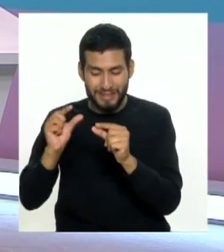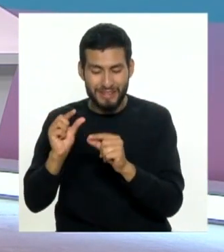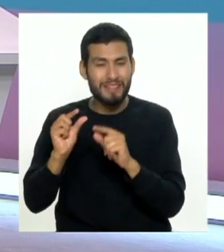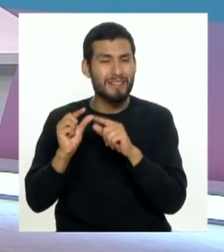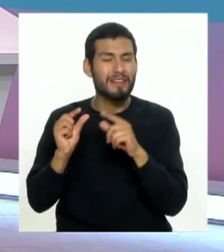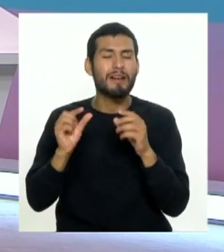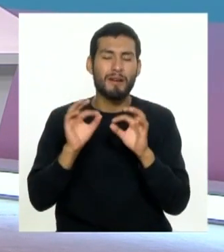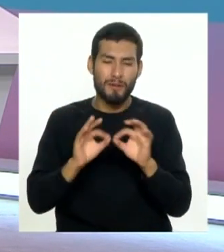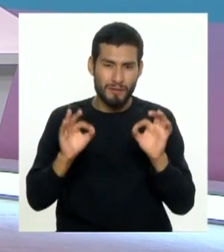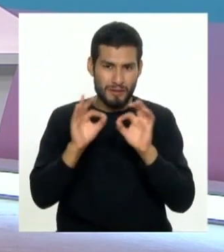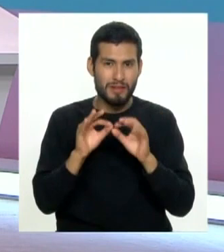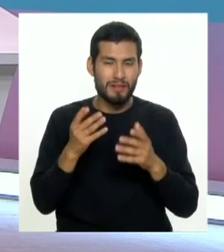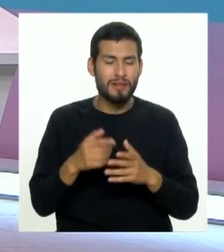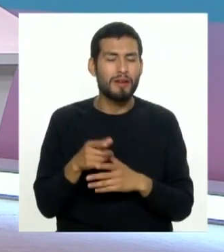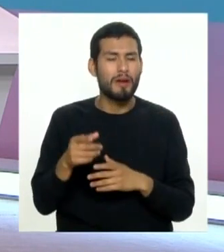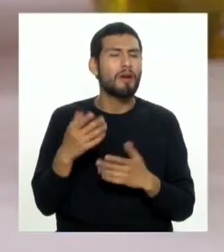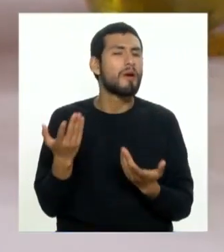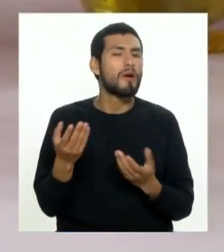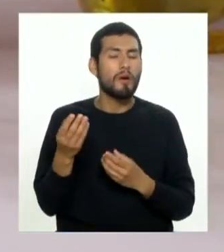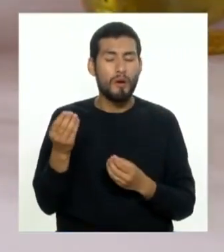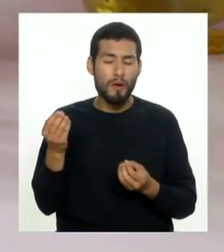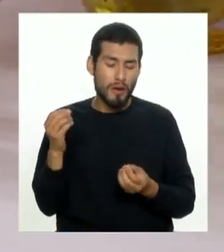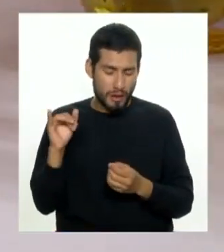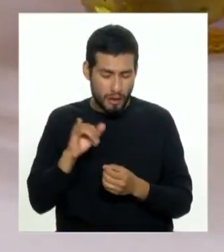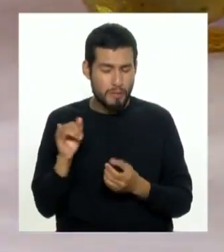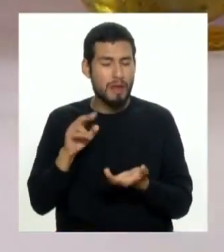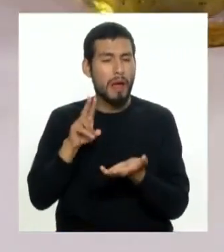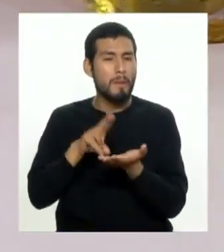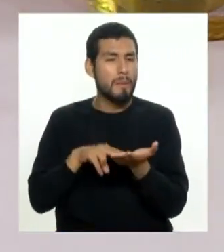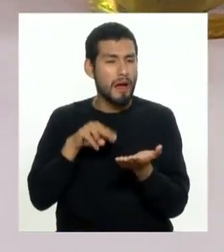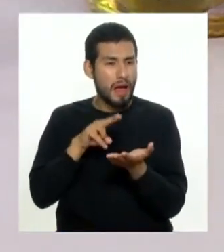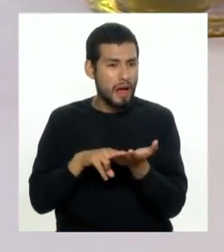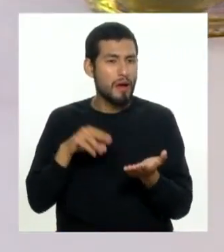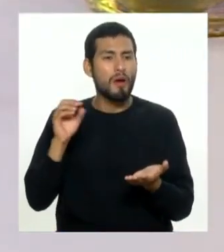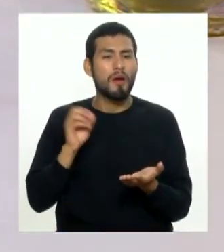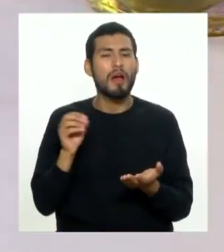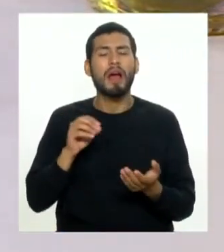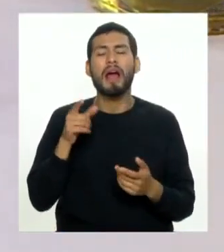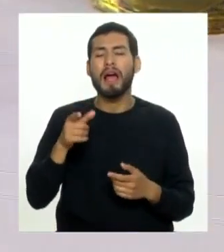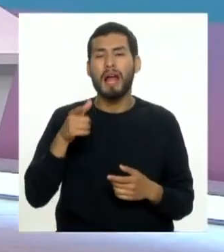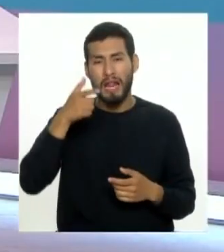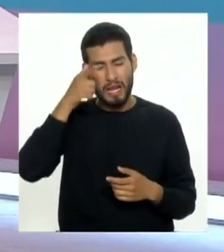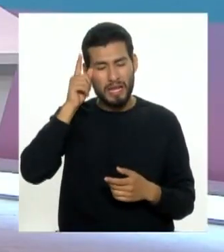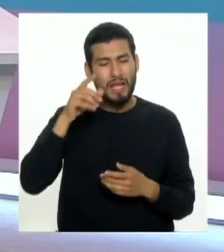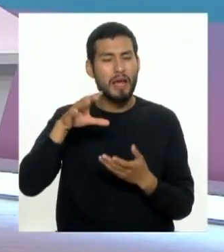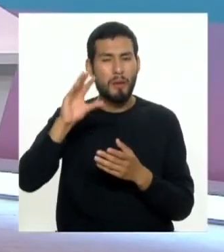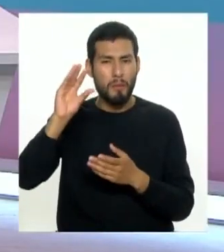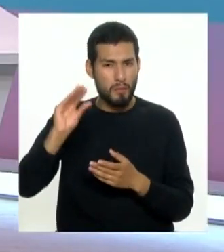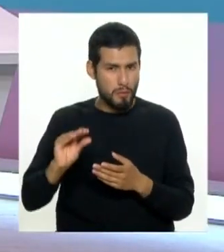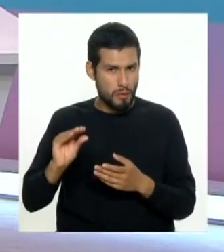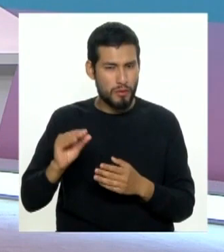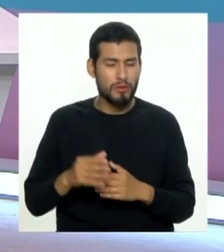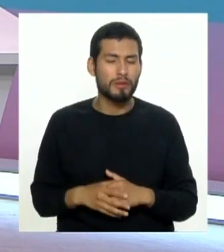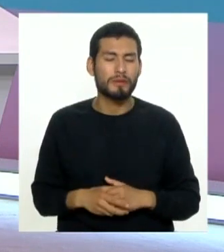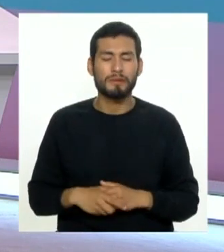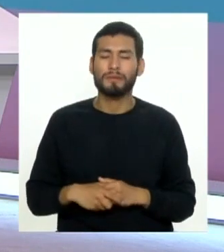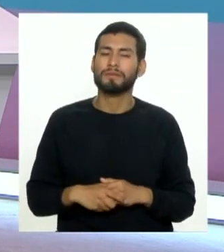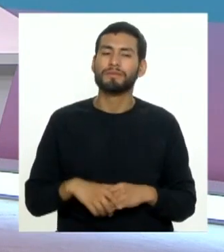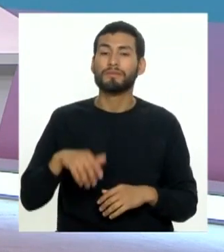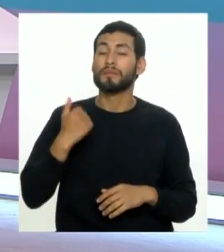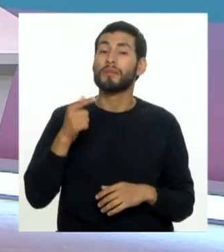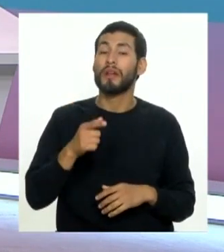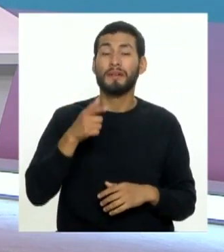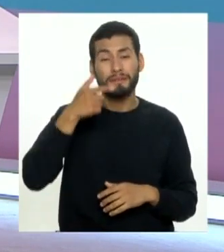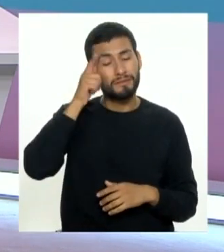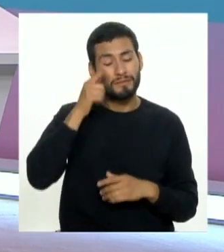fundamentales. Y puede consumirse mantequilla o crema de leche en menor cantidad. hablamos de los lácteos, que son los